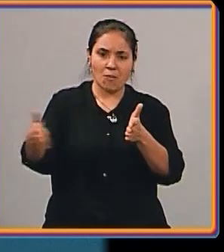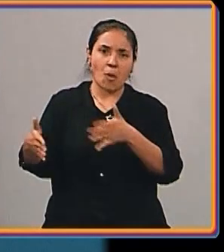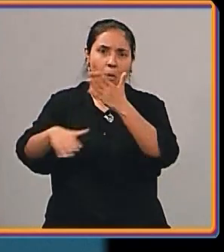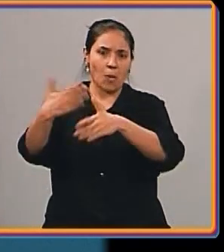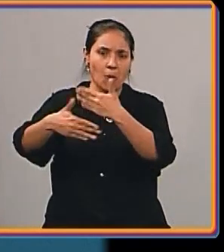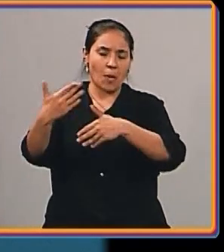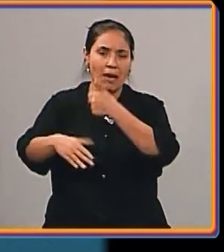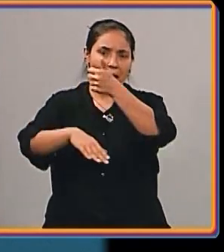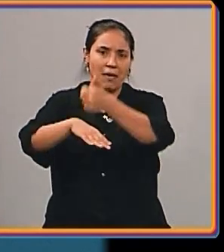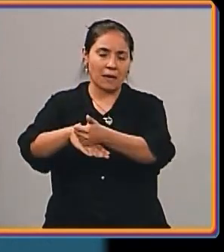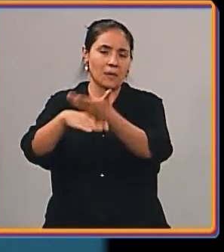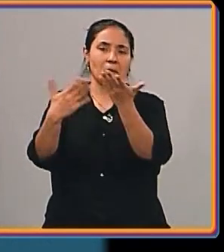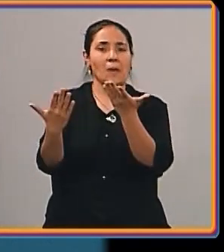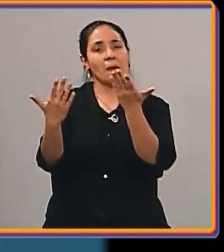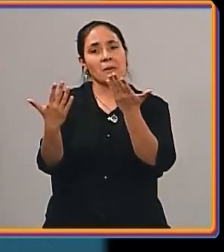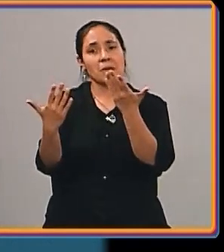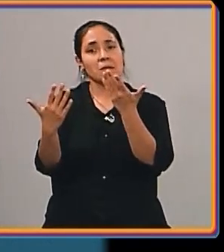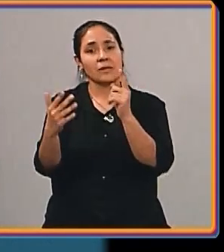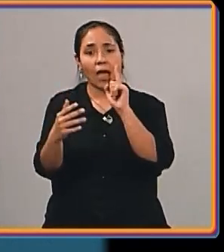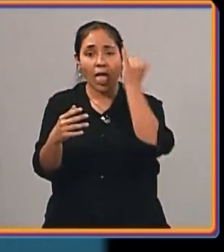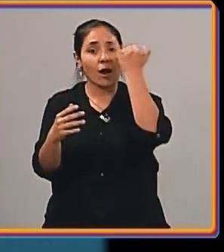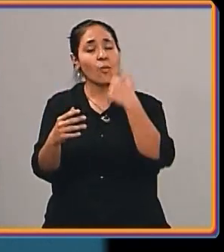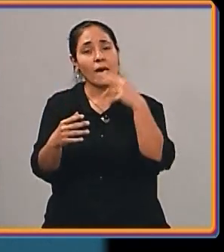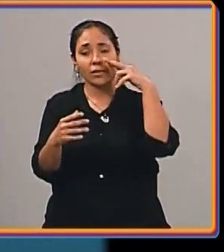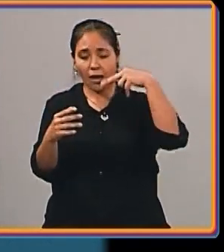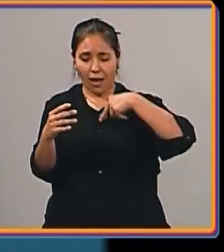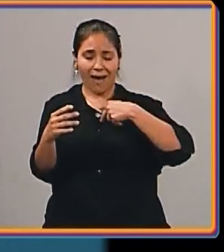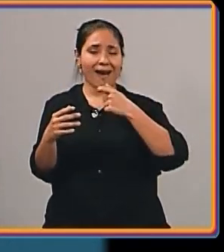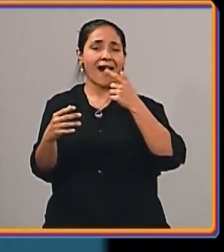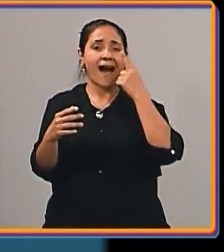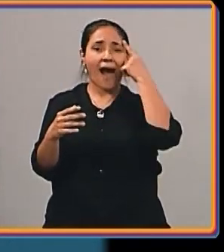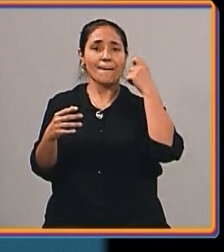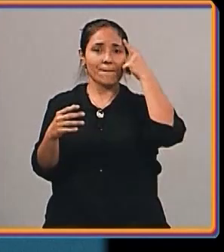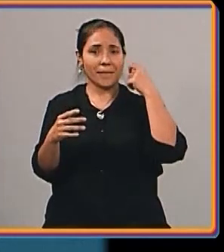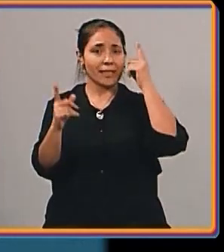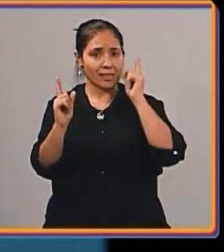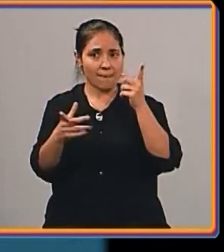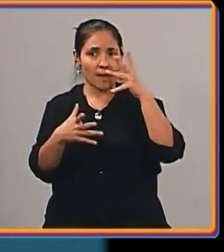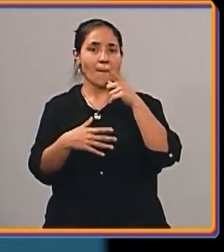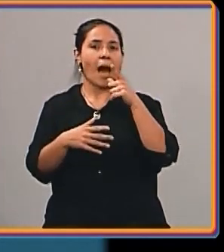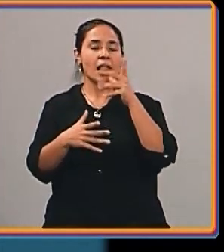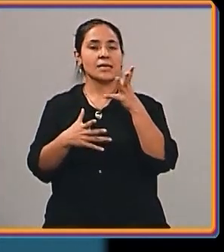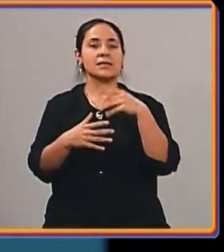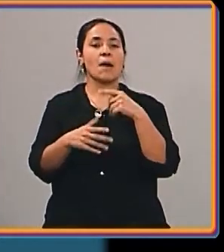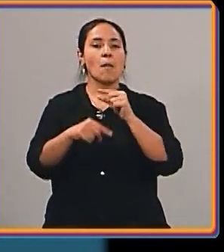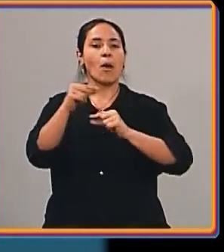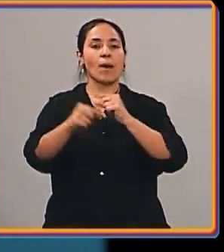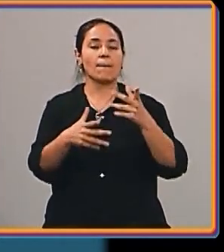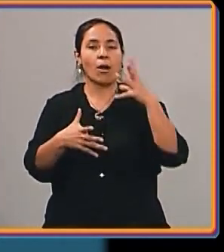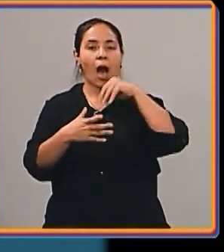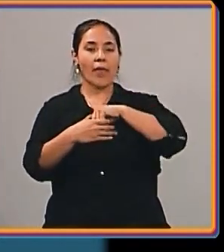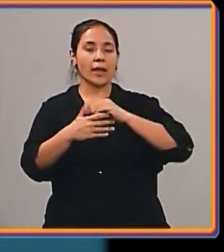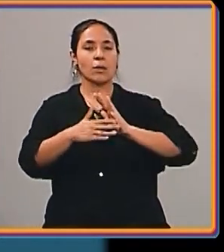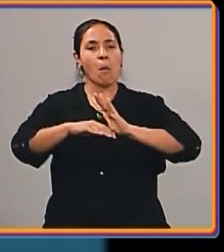tenga ese tiempo para un juego auténtico, descubriría muchas cosas de sí mismo que están